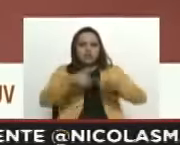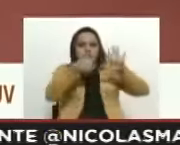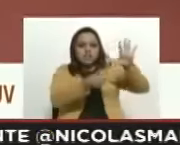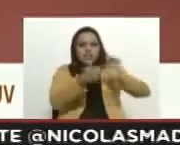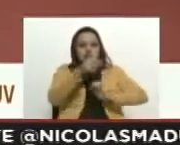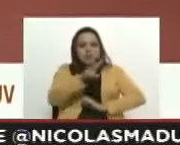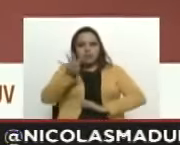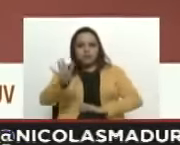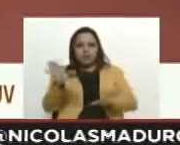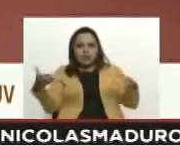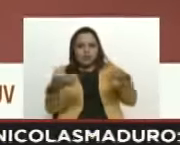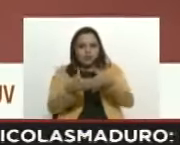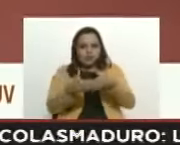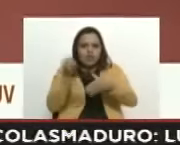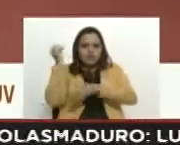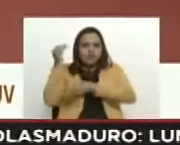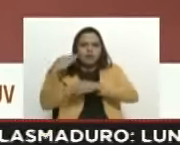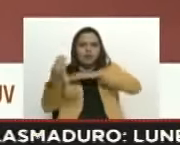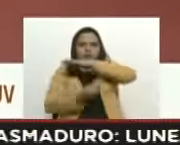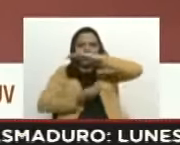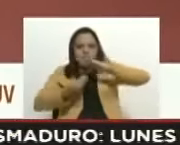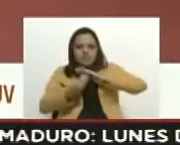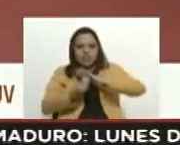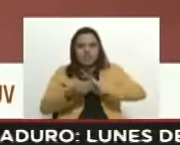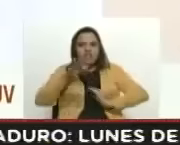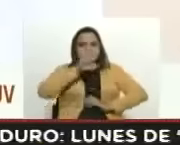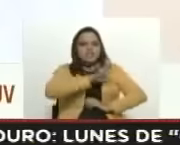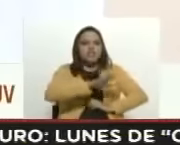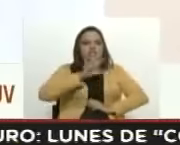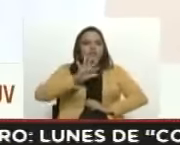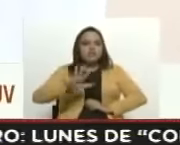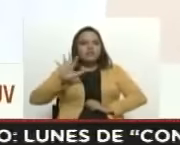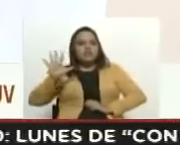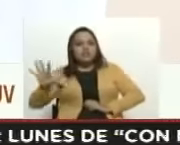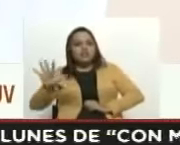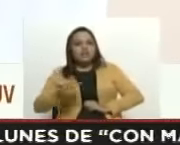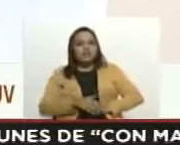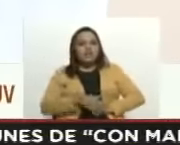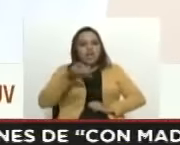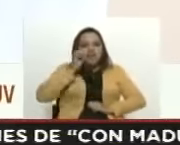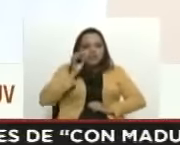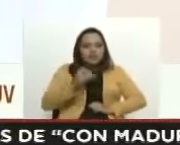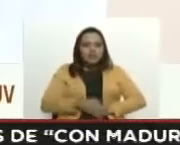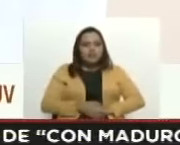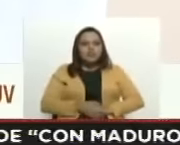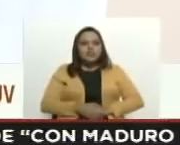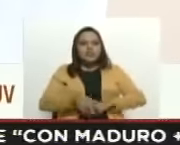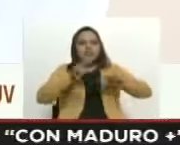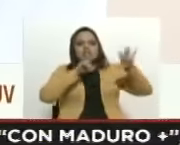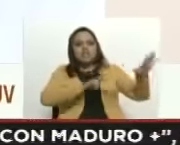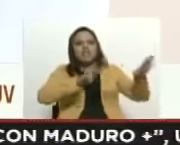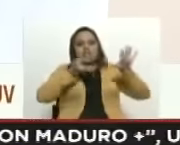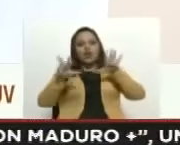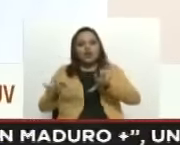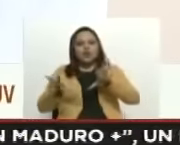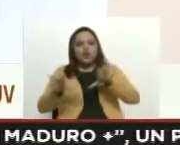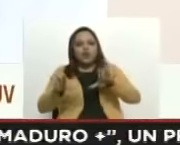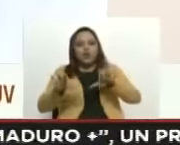624 reuniones y asambleas de bases, 555 cafecitos, 78 sancochos,